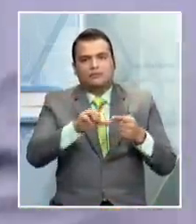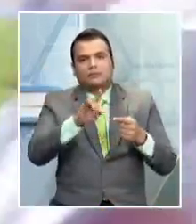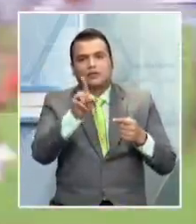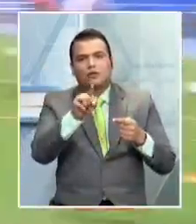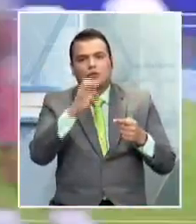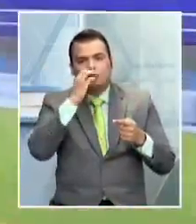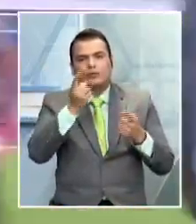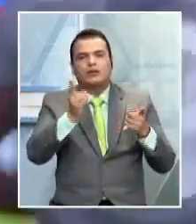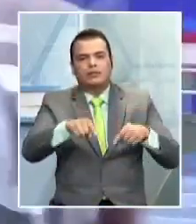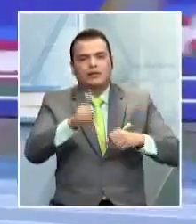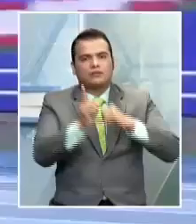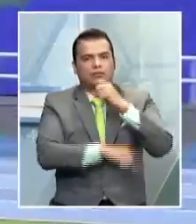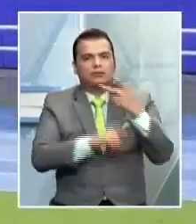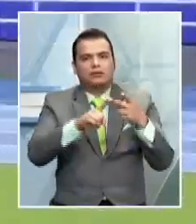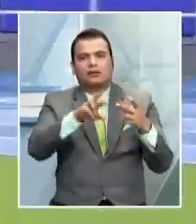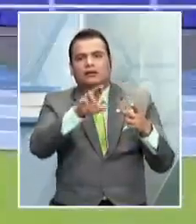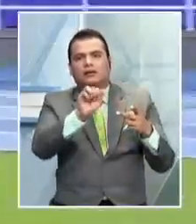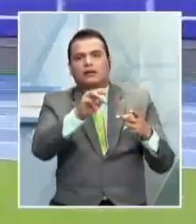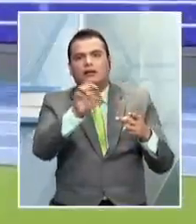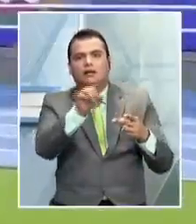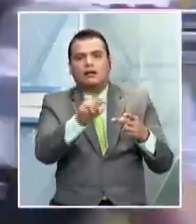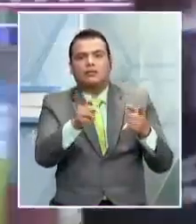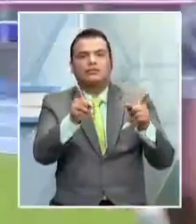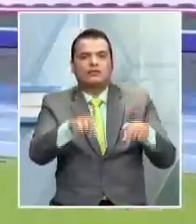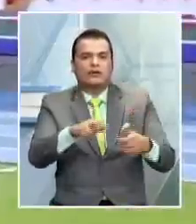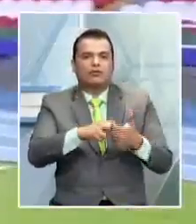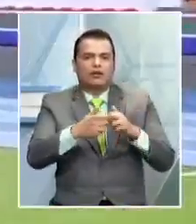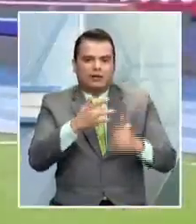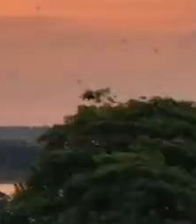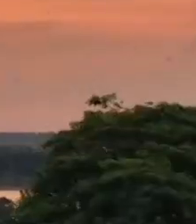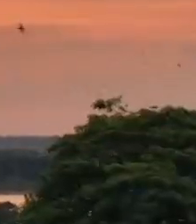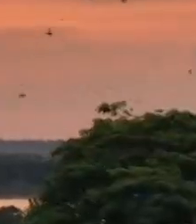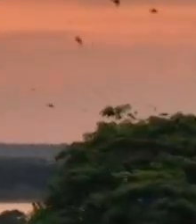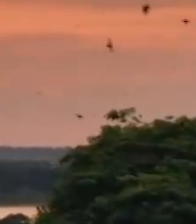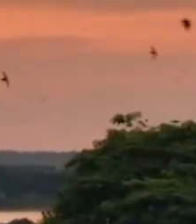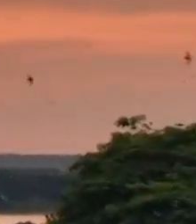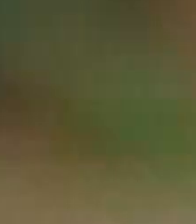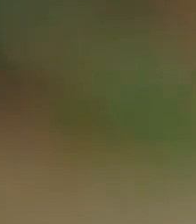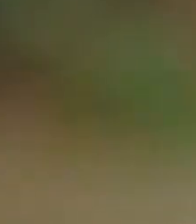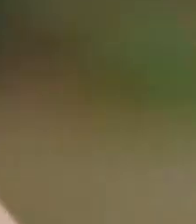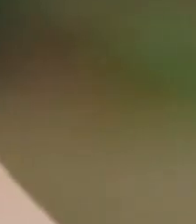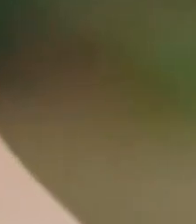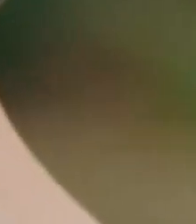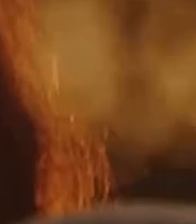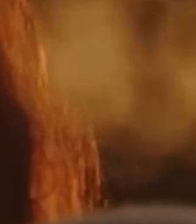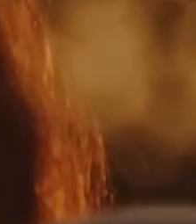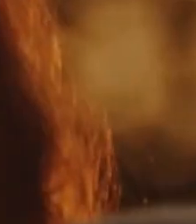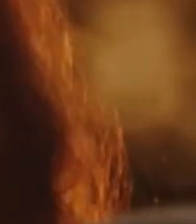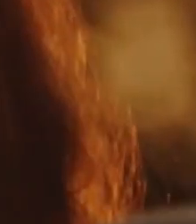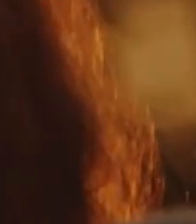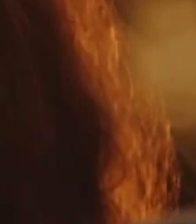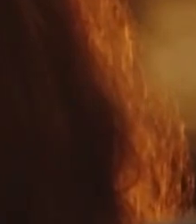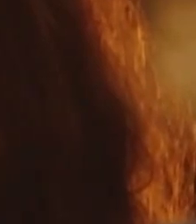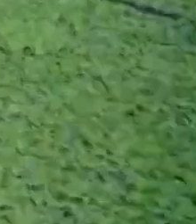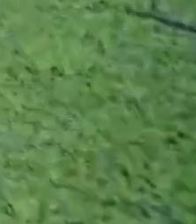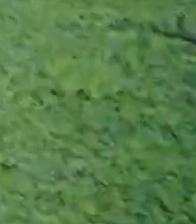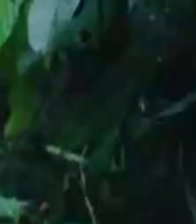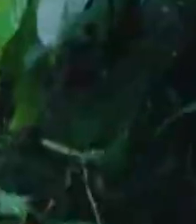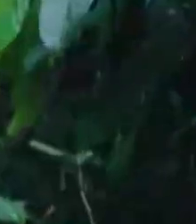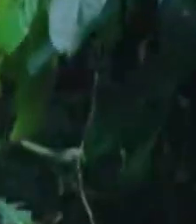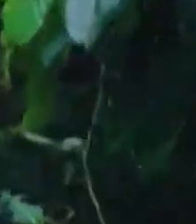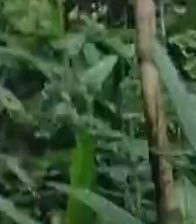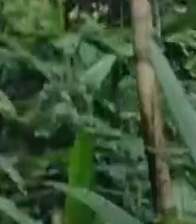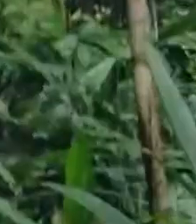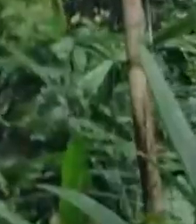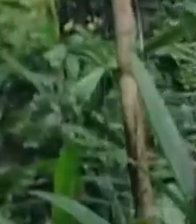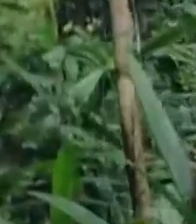la duda de Adrián Ramos, quien se recupera de los problemas de salud. Cambia la ciudad por un destino bioseguro. La magia